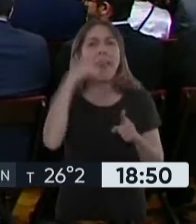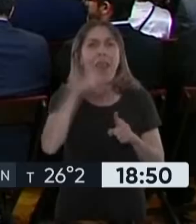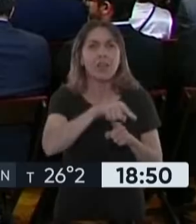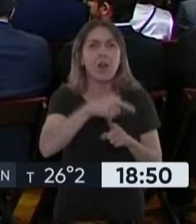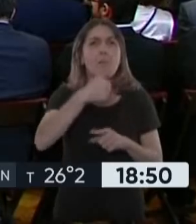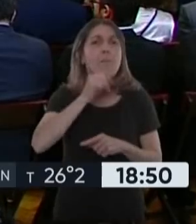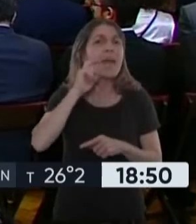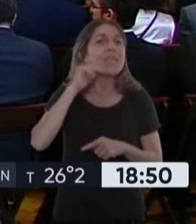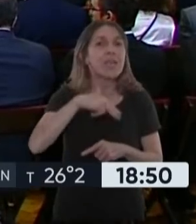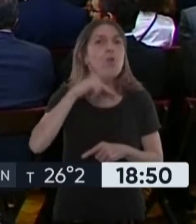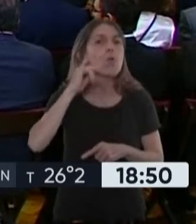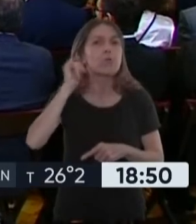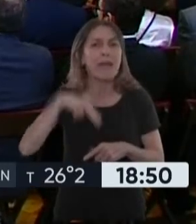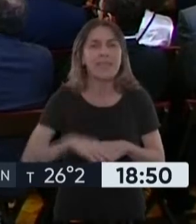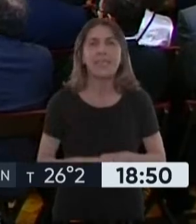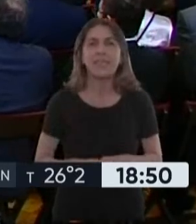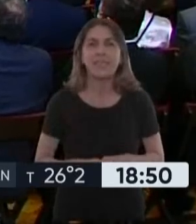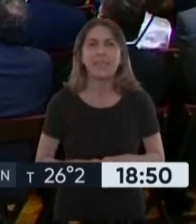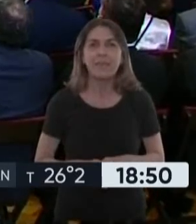Nación, Martín Guzmán.